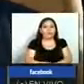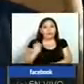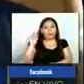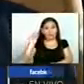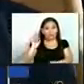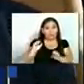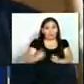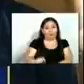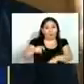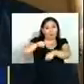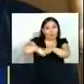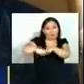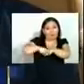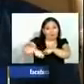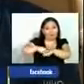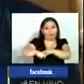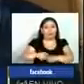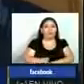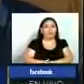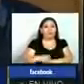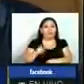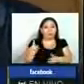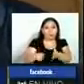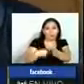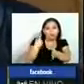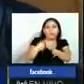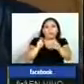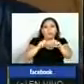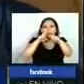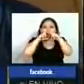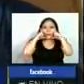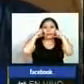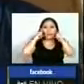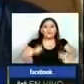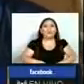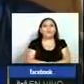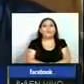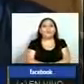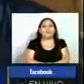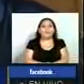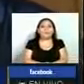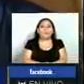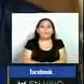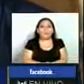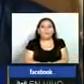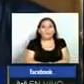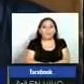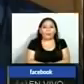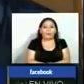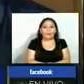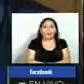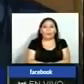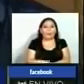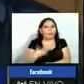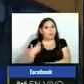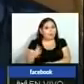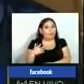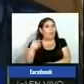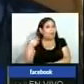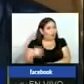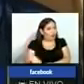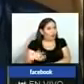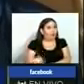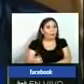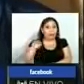lavables Se pueden usar Más de una vez Si se comprara Una diaria Digamos De las quirúrgicas Me sale caro